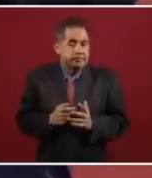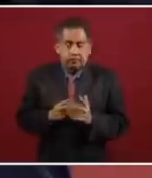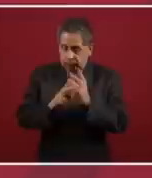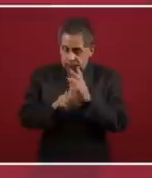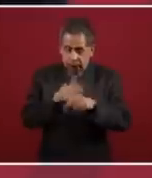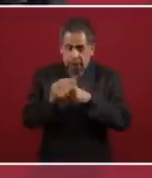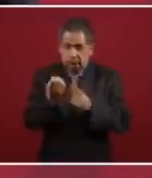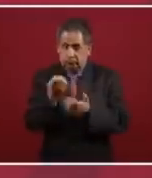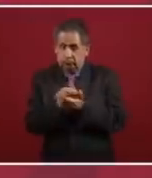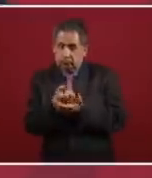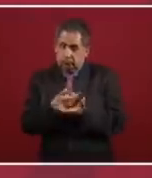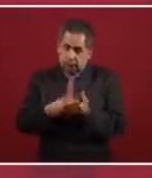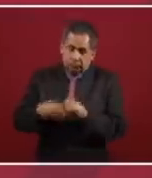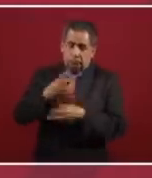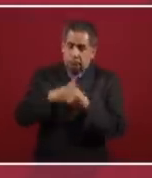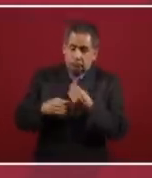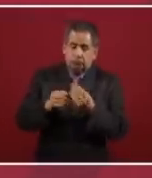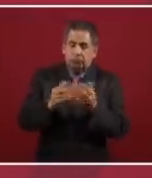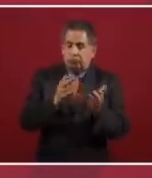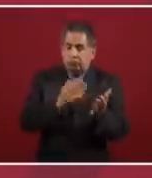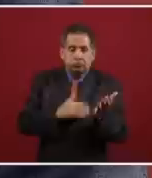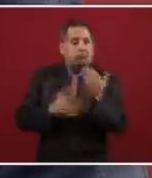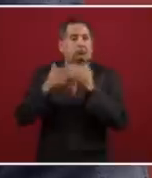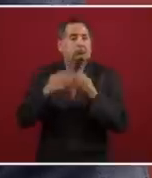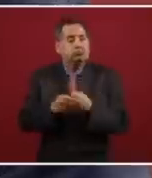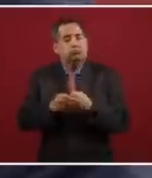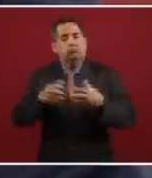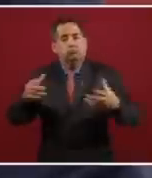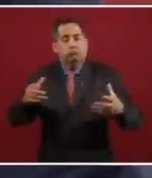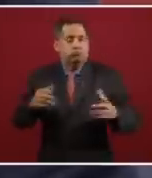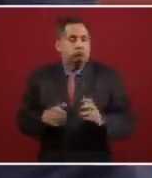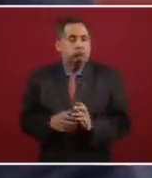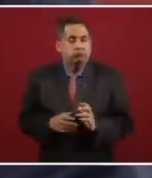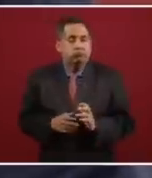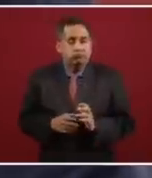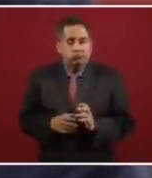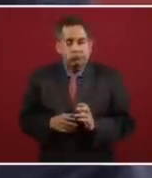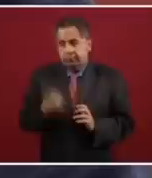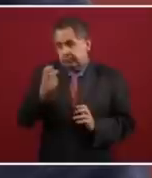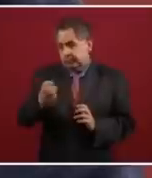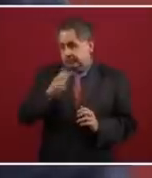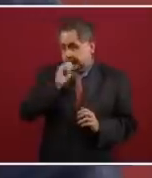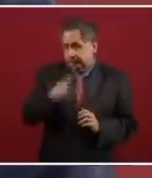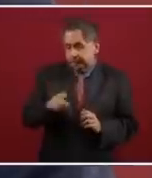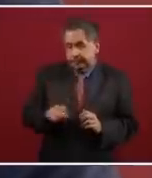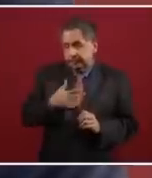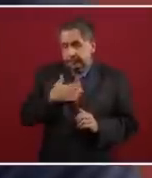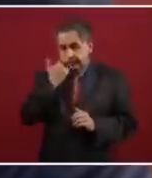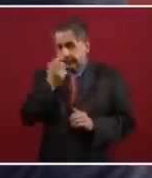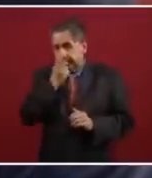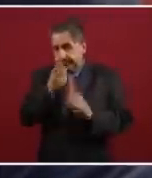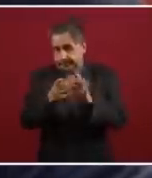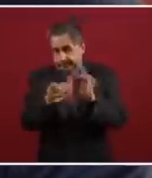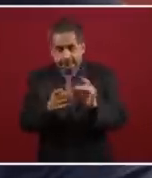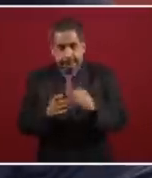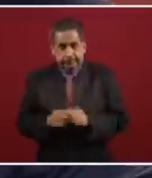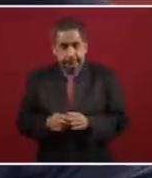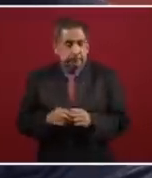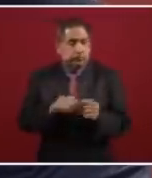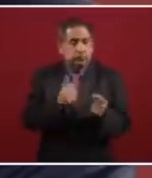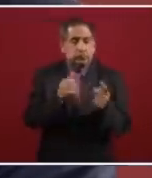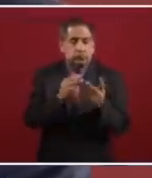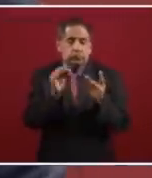reactive la economía, haya crecimiento. Y por eso también queremos tener